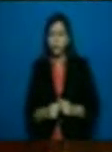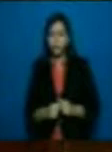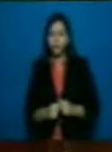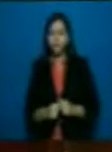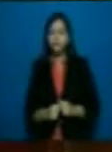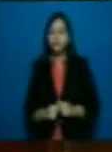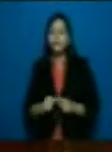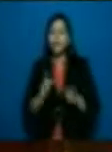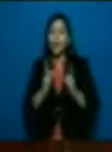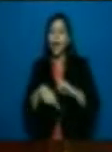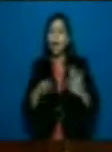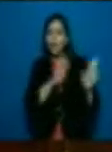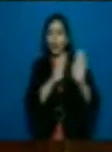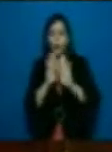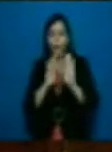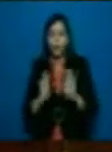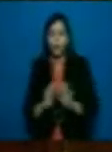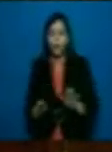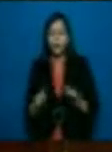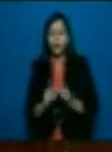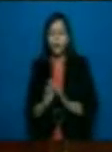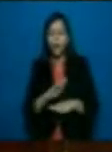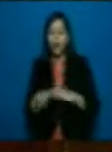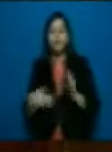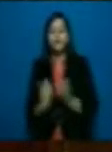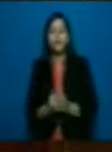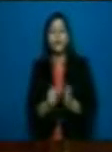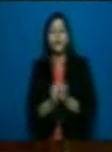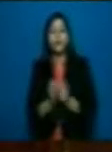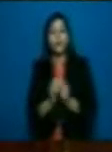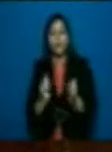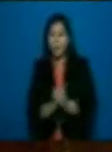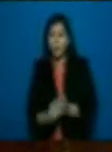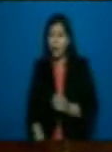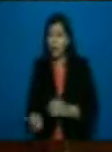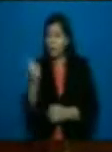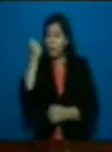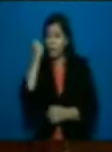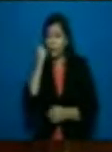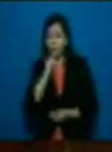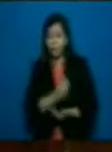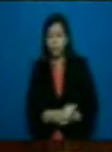el cambio climático y las consecuencias casi inmediatas